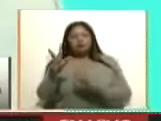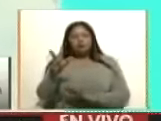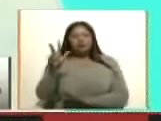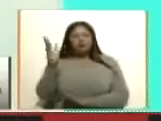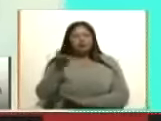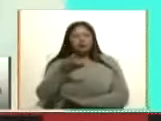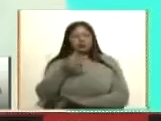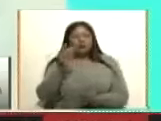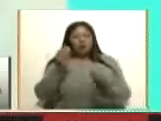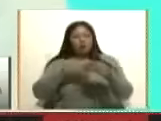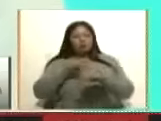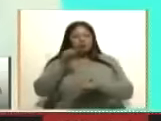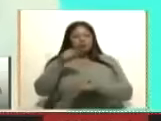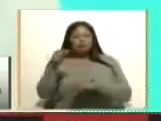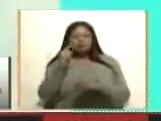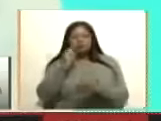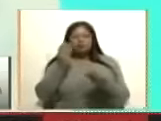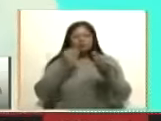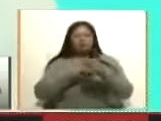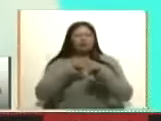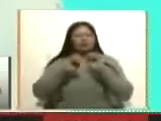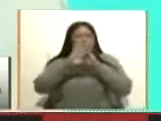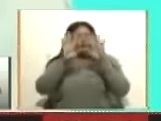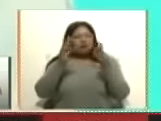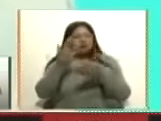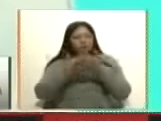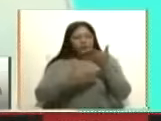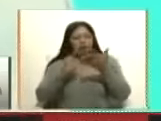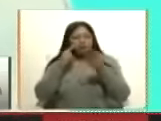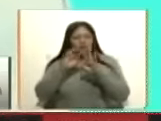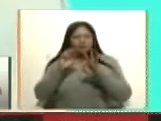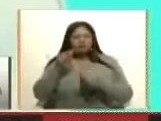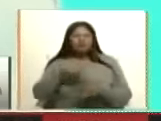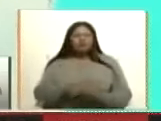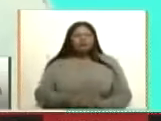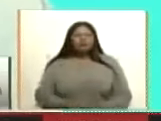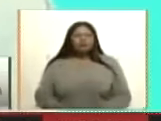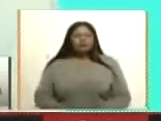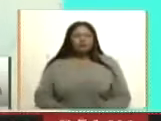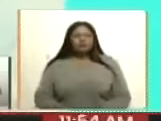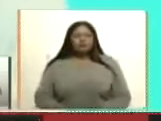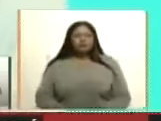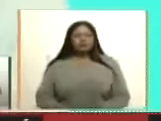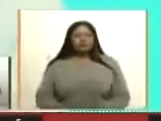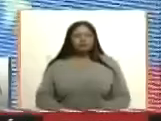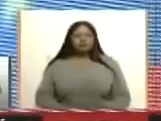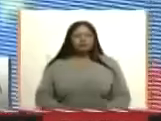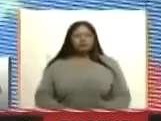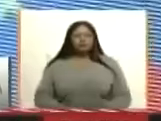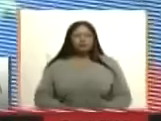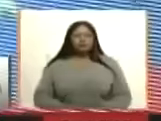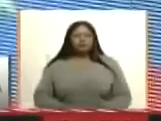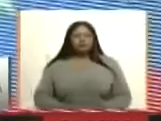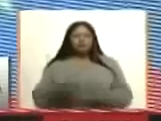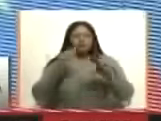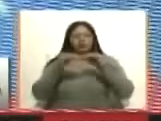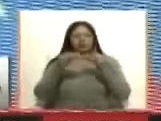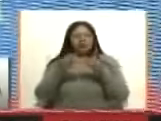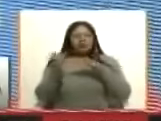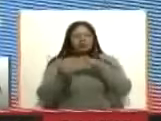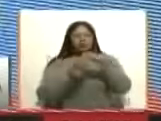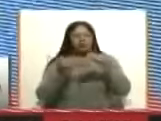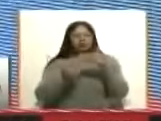acuerdo aquí ha hablado el pueblo de manera clara abrumadora tanj y ha dado un mandato a todas las instituciones del